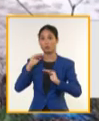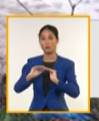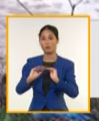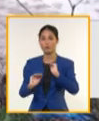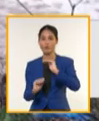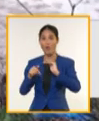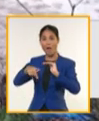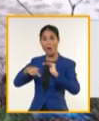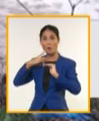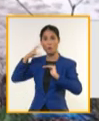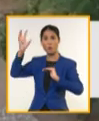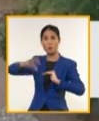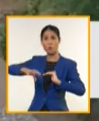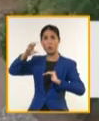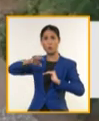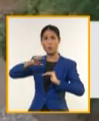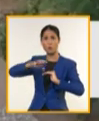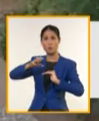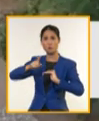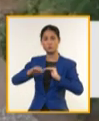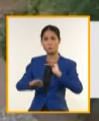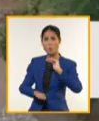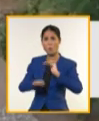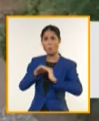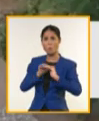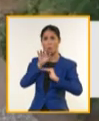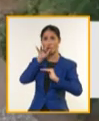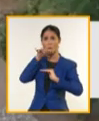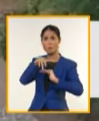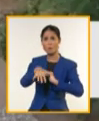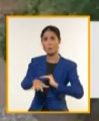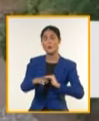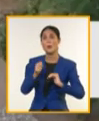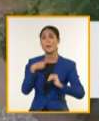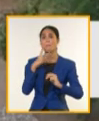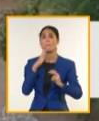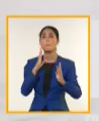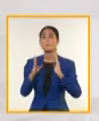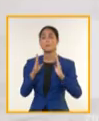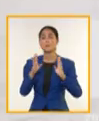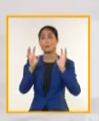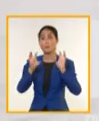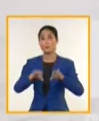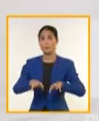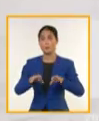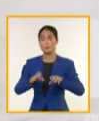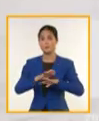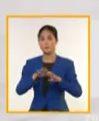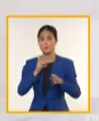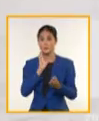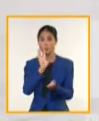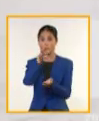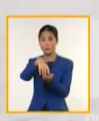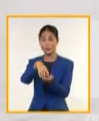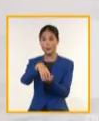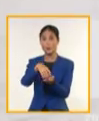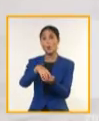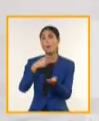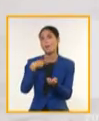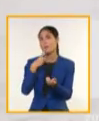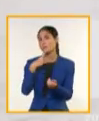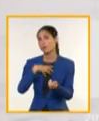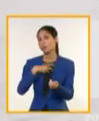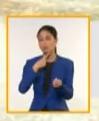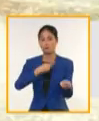no es significativo, logra superar los acumulados antes del periodo lluvioso. Este territorio eminentemente agrícola llevaba